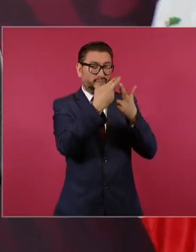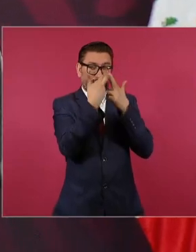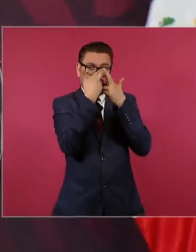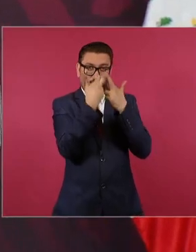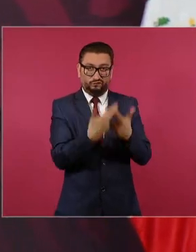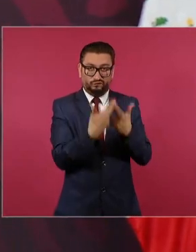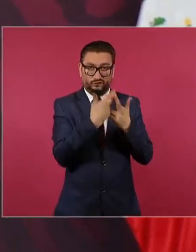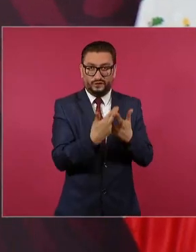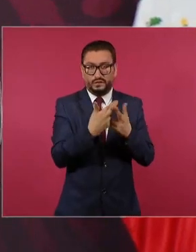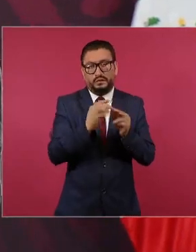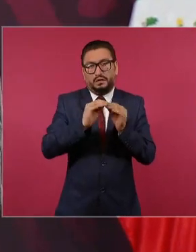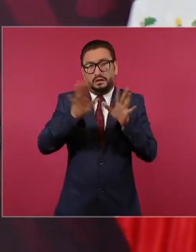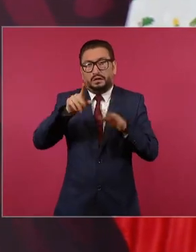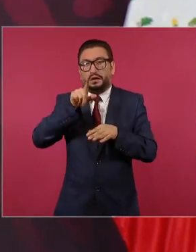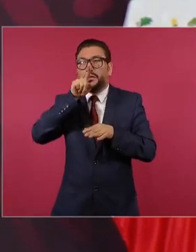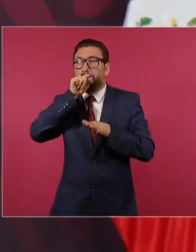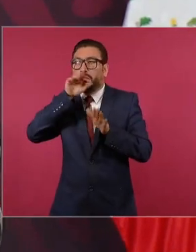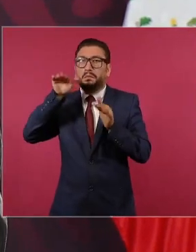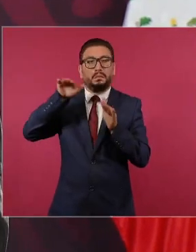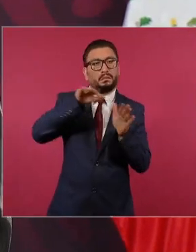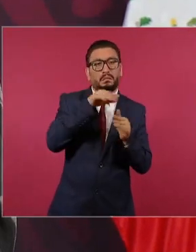Ya muchos ya lo entendieron,